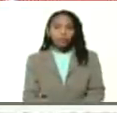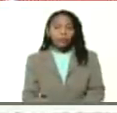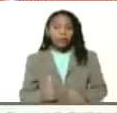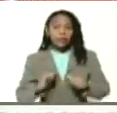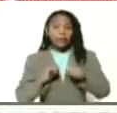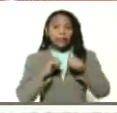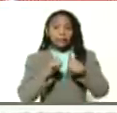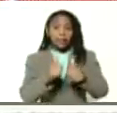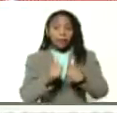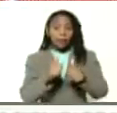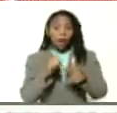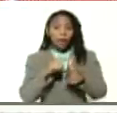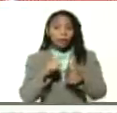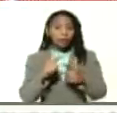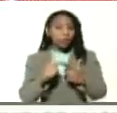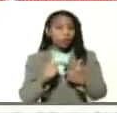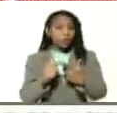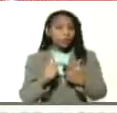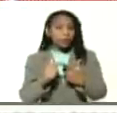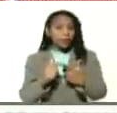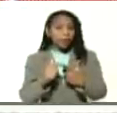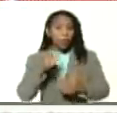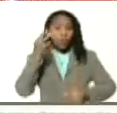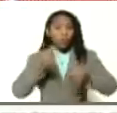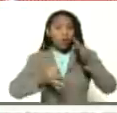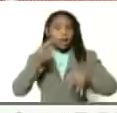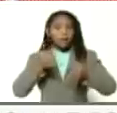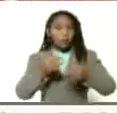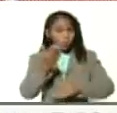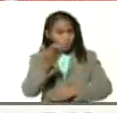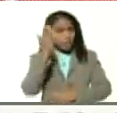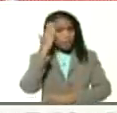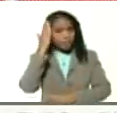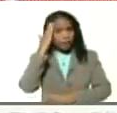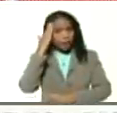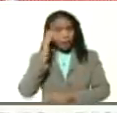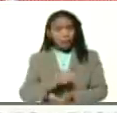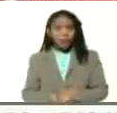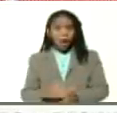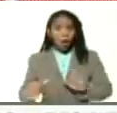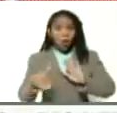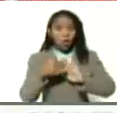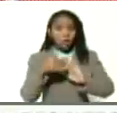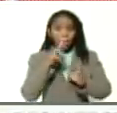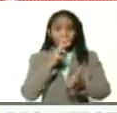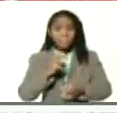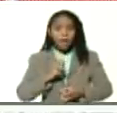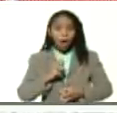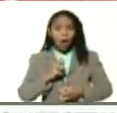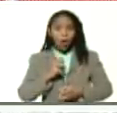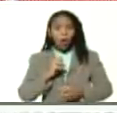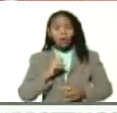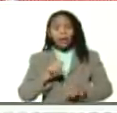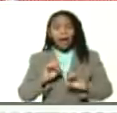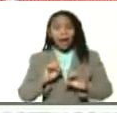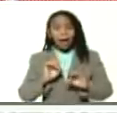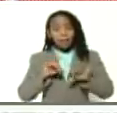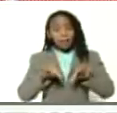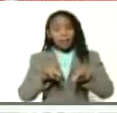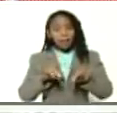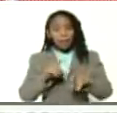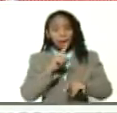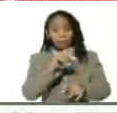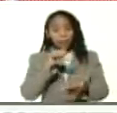Iniciamos a partir de entonces un juicio, como ustedes ya conocen, contra el Banco de Inglaterra y estamos en medio de